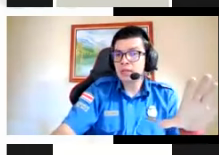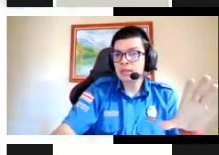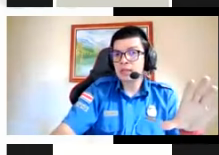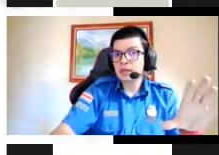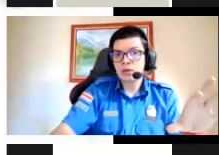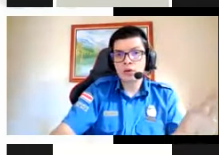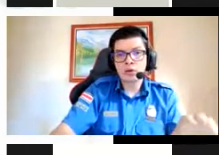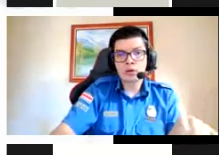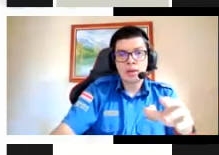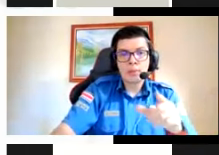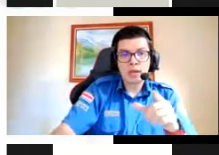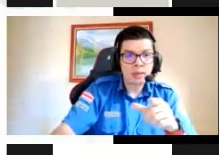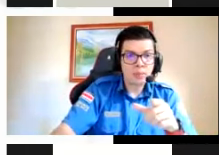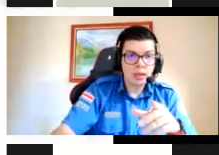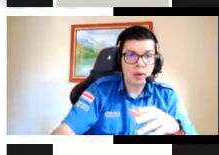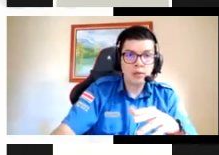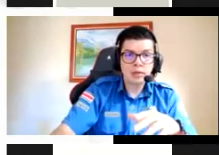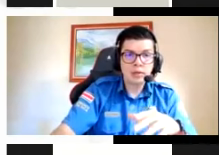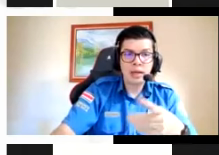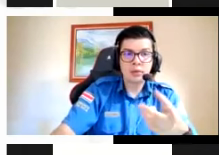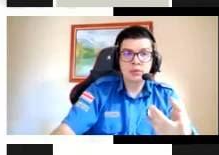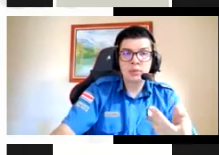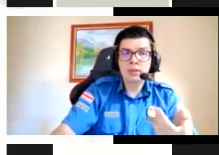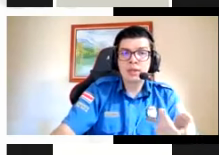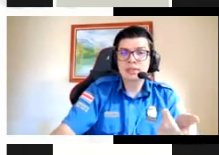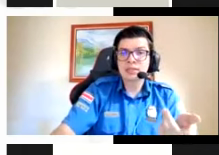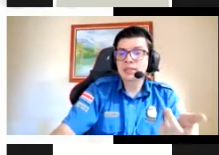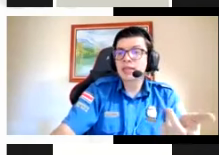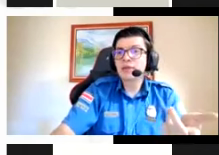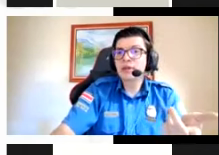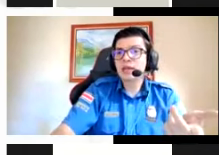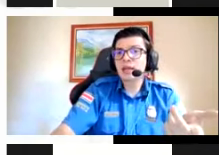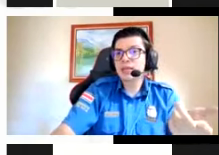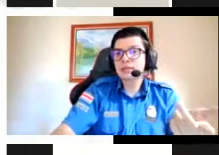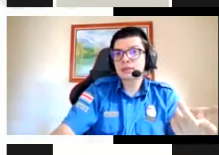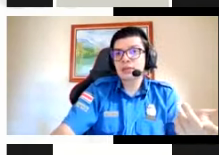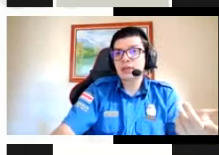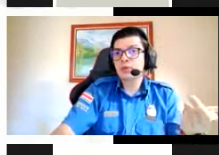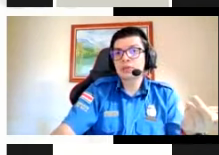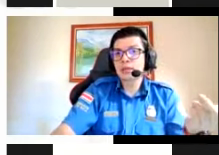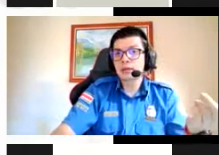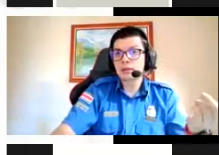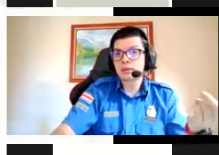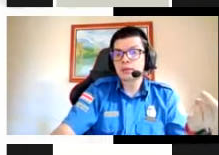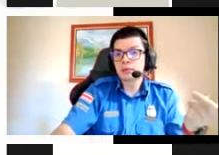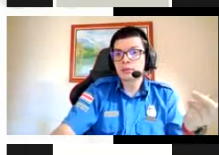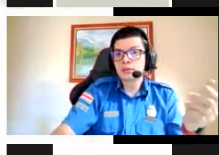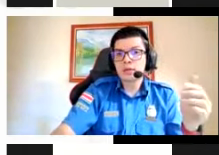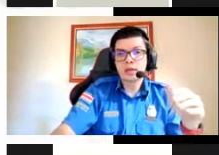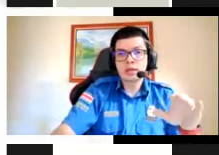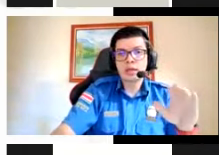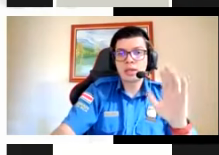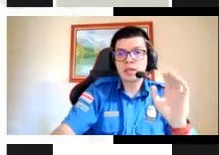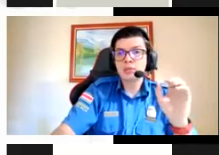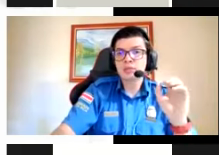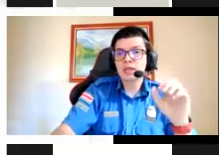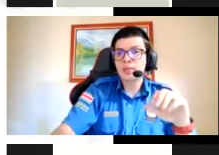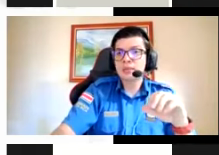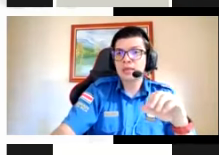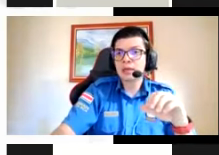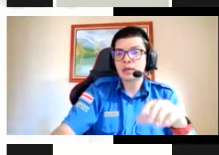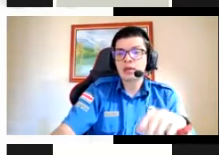almacenados al interior. Ven ahí, por ejemplo, hay un tele. Posiblemente alguien se sienta ahí a ver tele y a almorzar. Tranquilamente, como